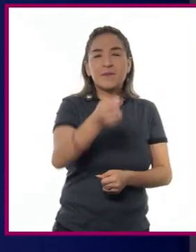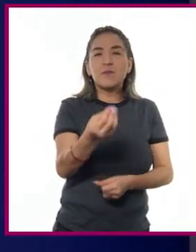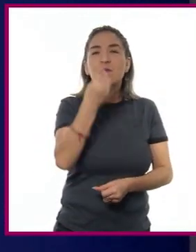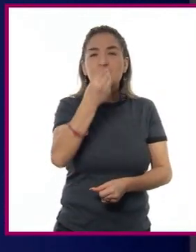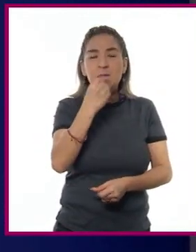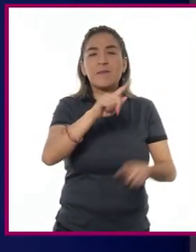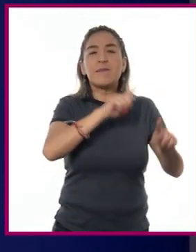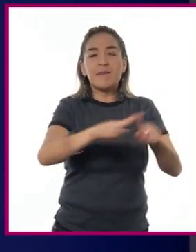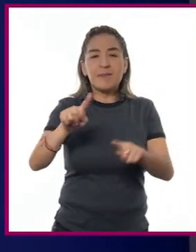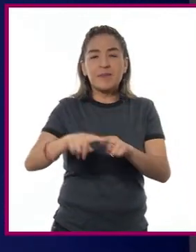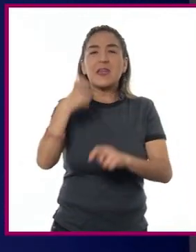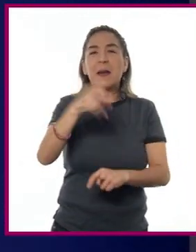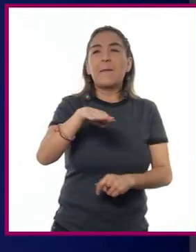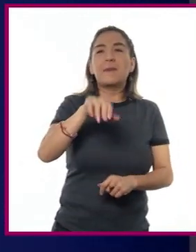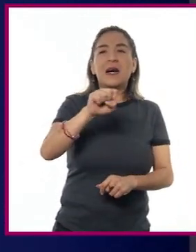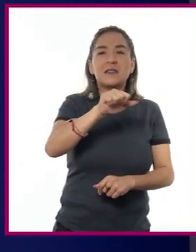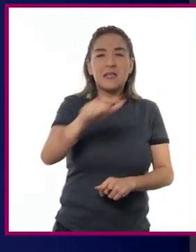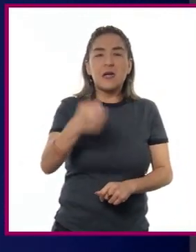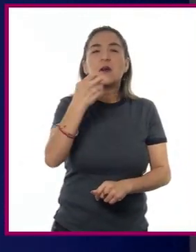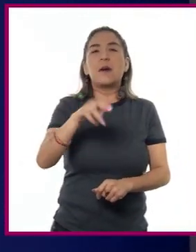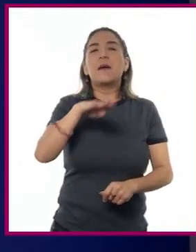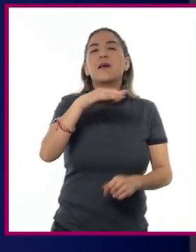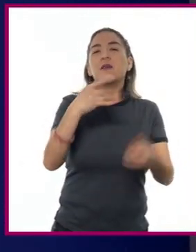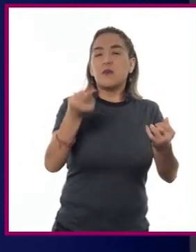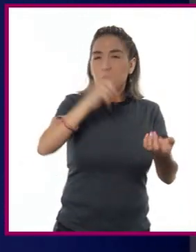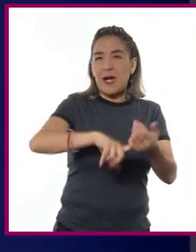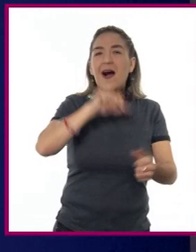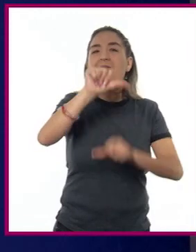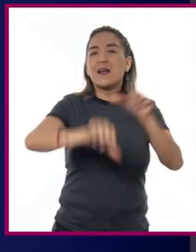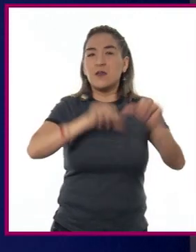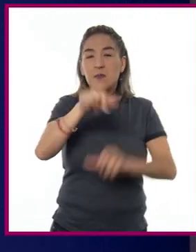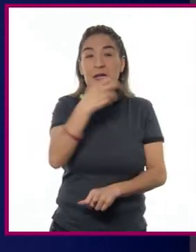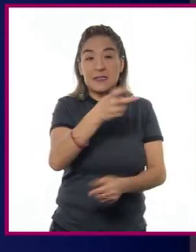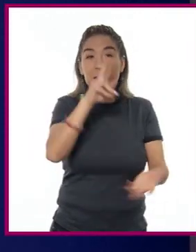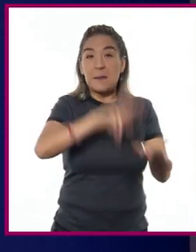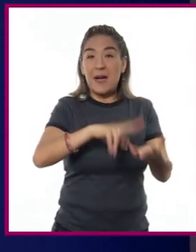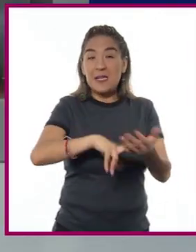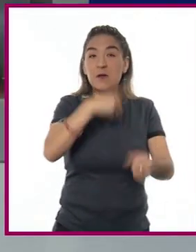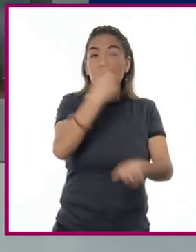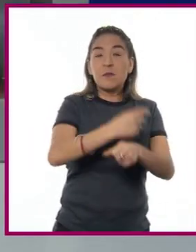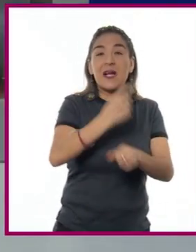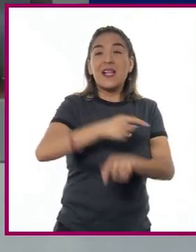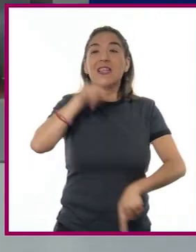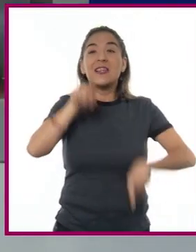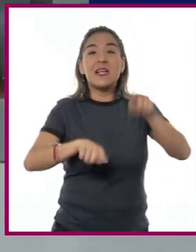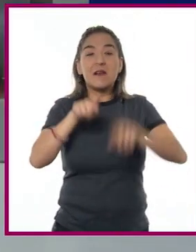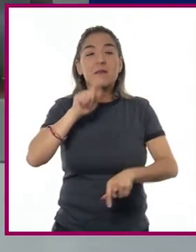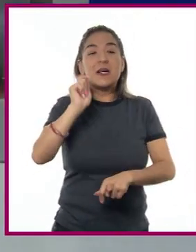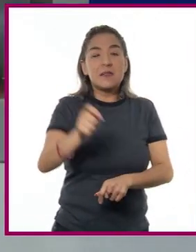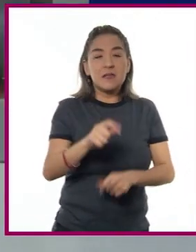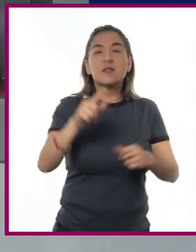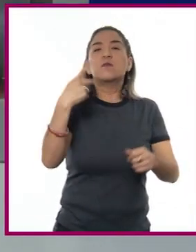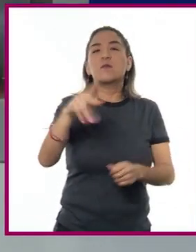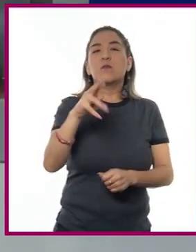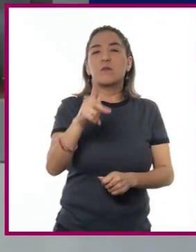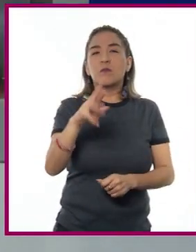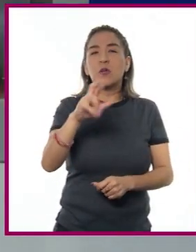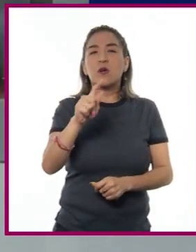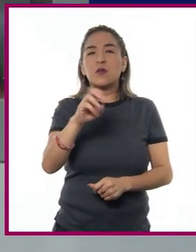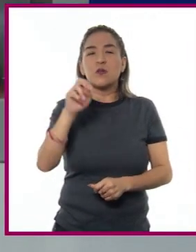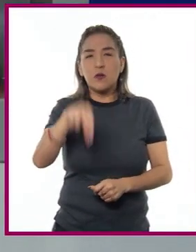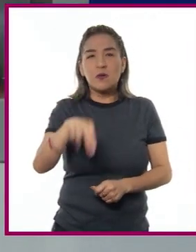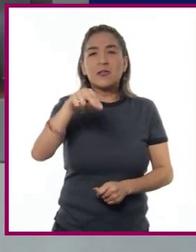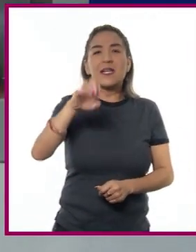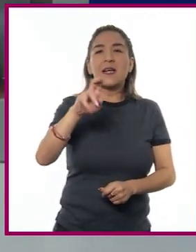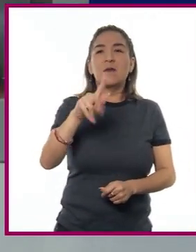diferencias entre el número de masa y masa atómica, ya que el valor del primero depende de la suma de los protones y neutrones